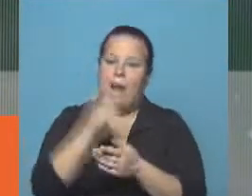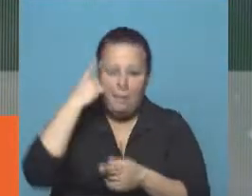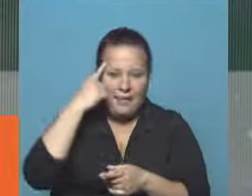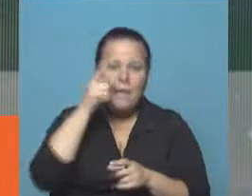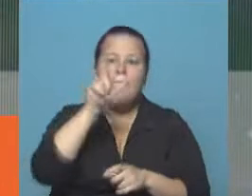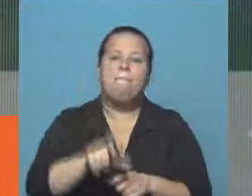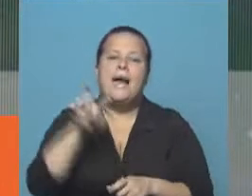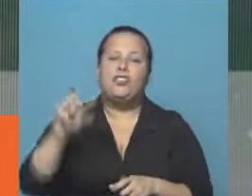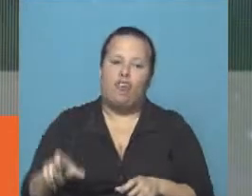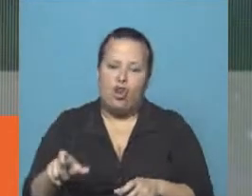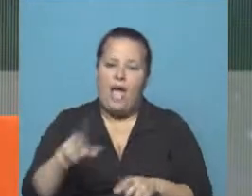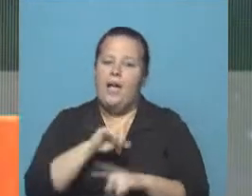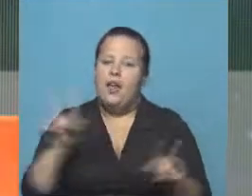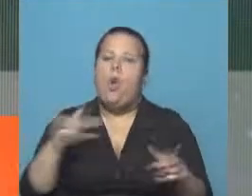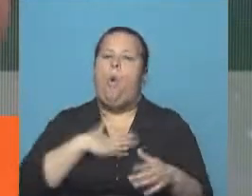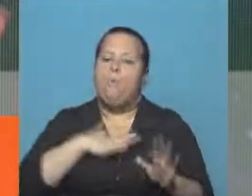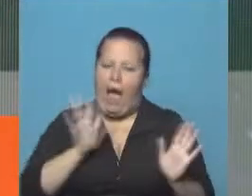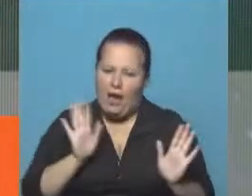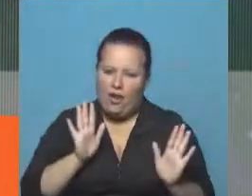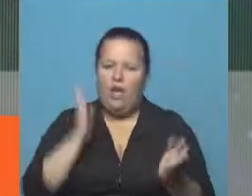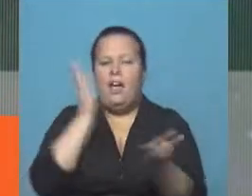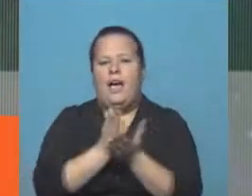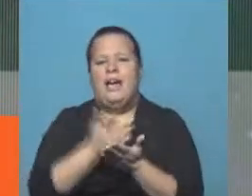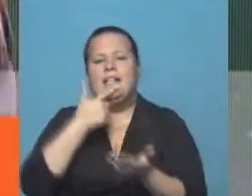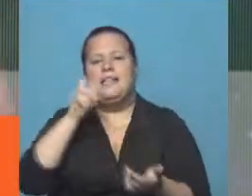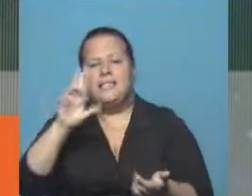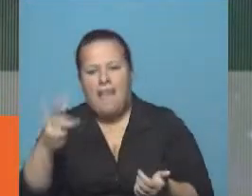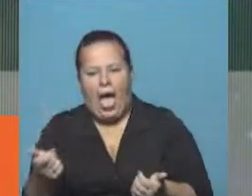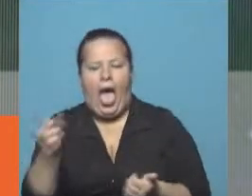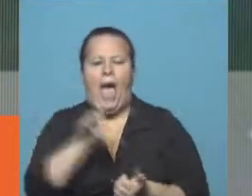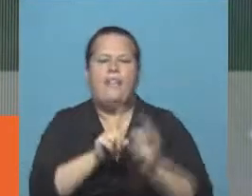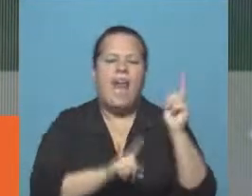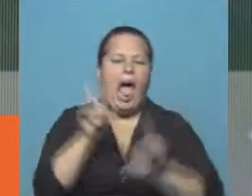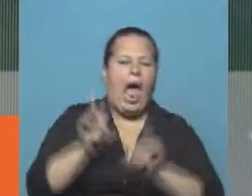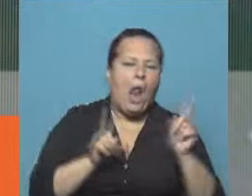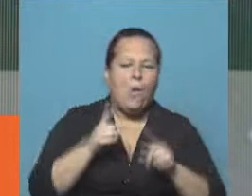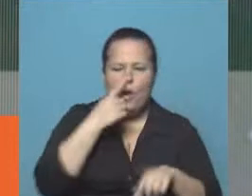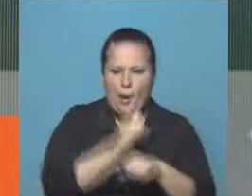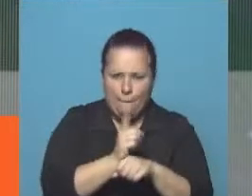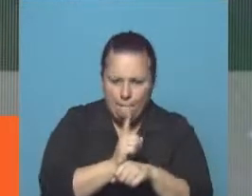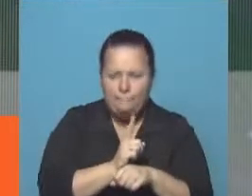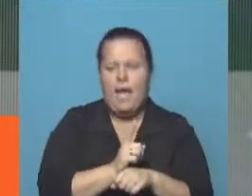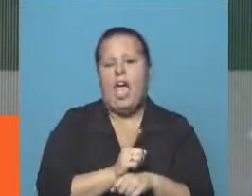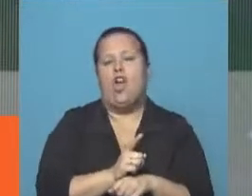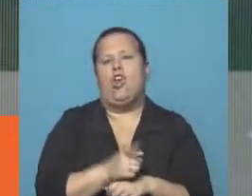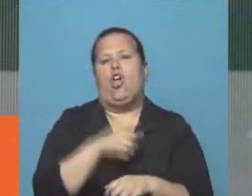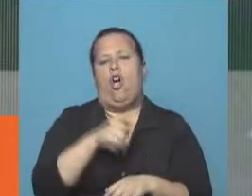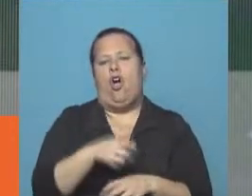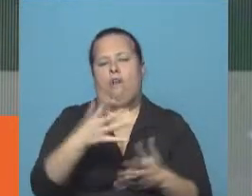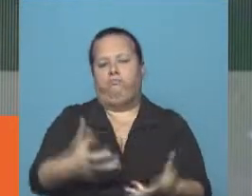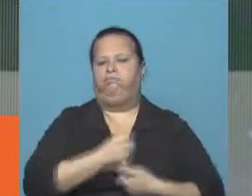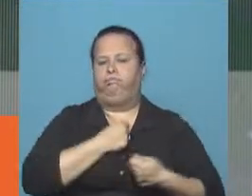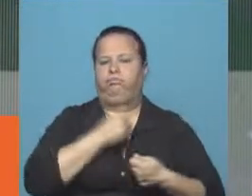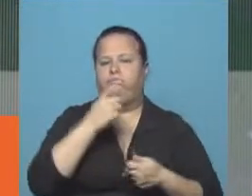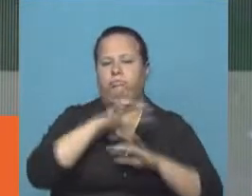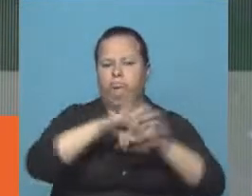considerarlos personas, sujetos no humanos. El fallo de Sandra, el fallo de algunos perros que fueron expropiados